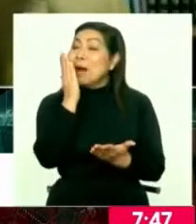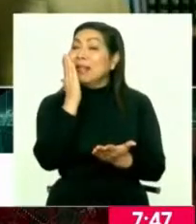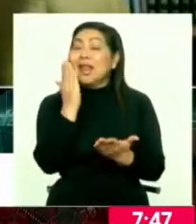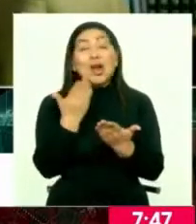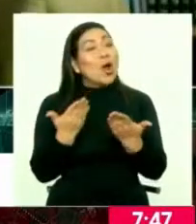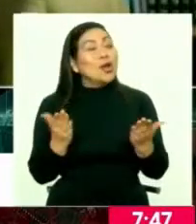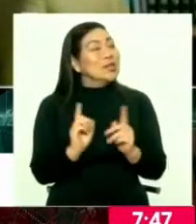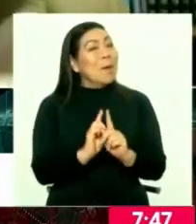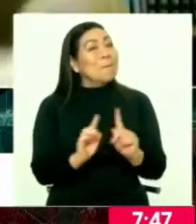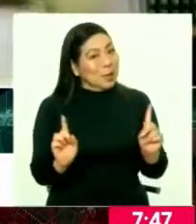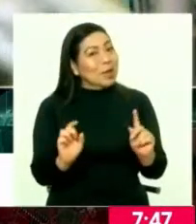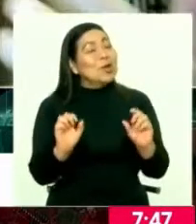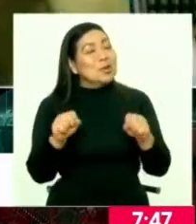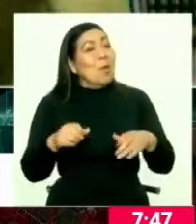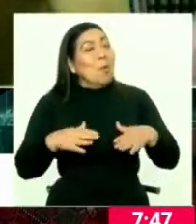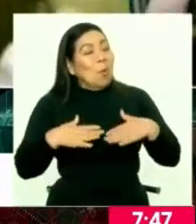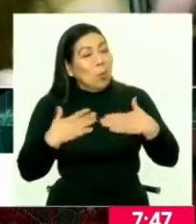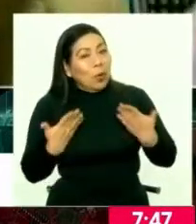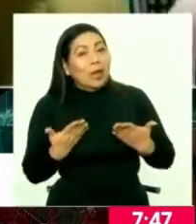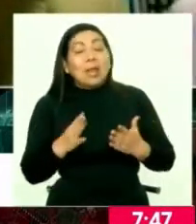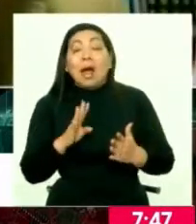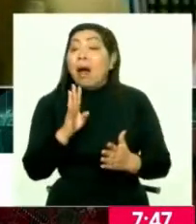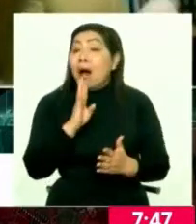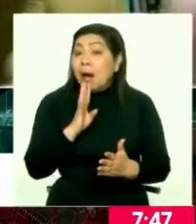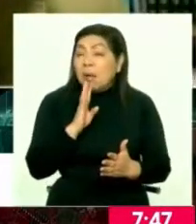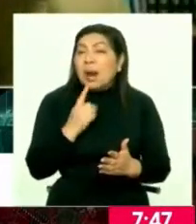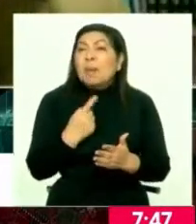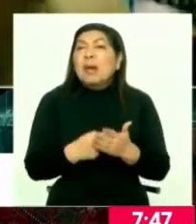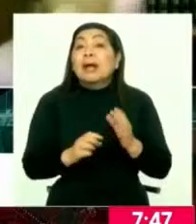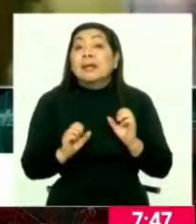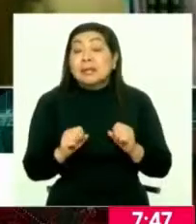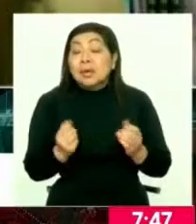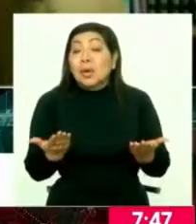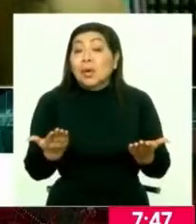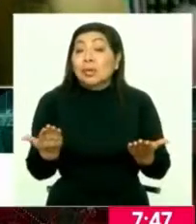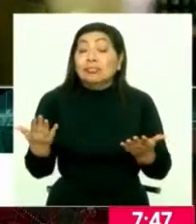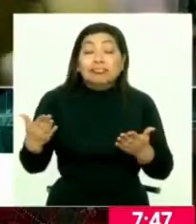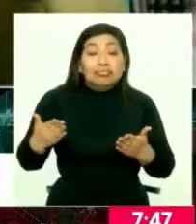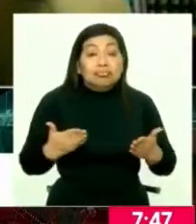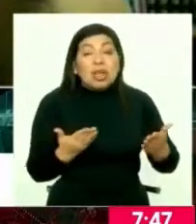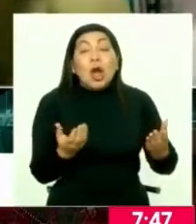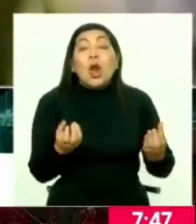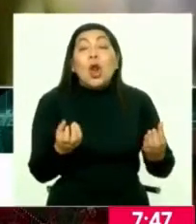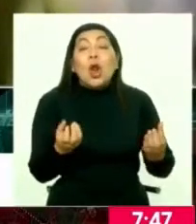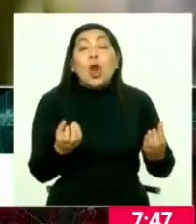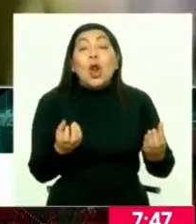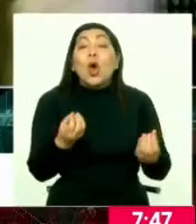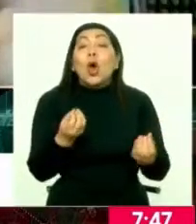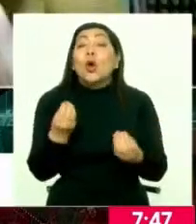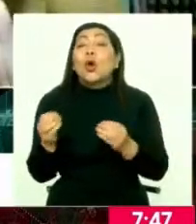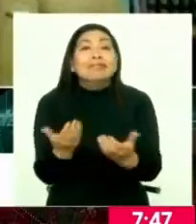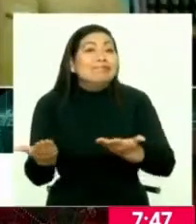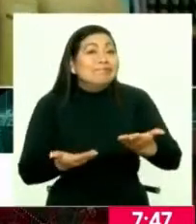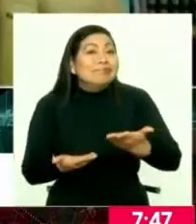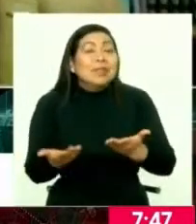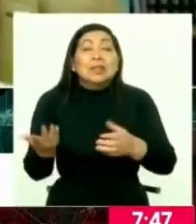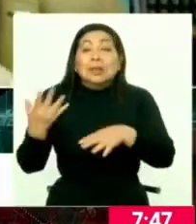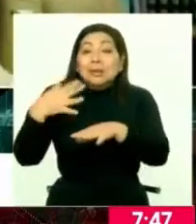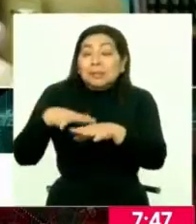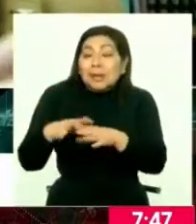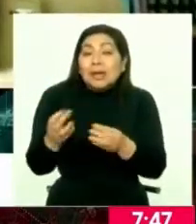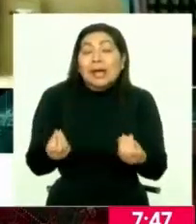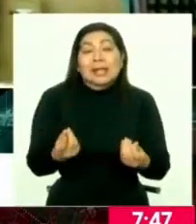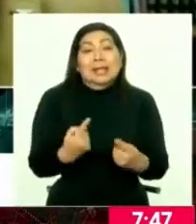imponerle cosas, pero sí puede dialogar para ver si hay rutas alternativas para